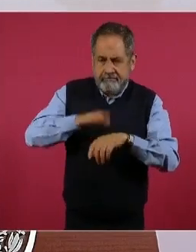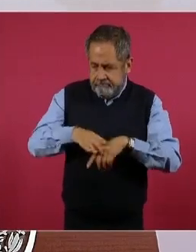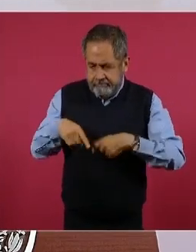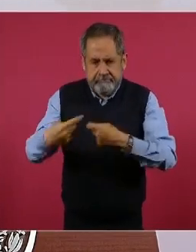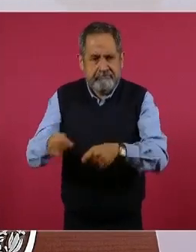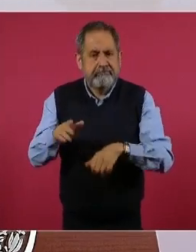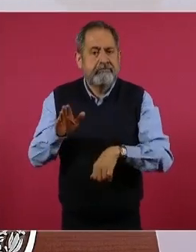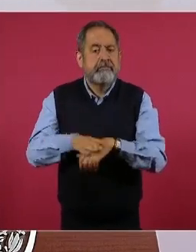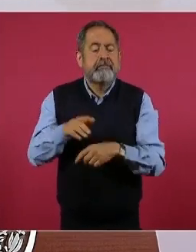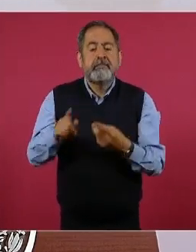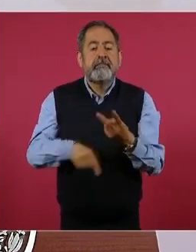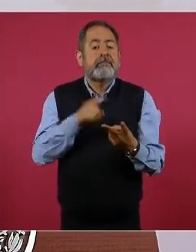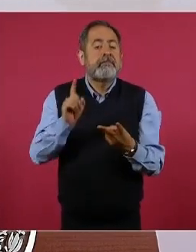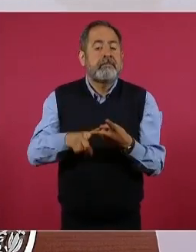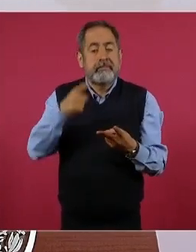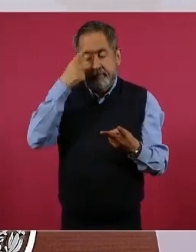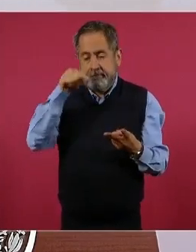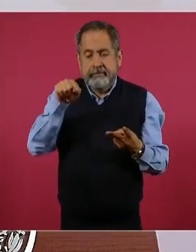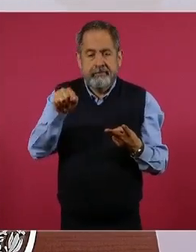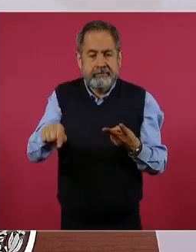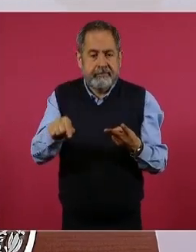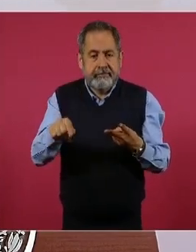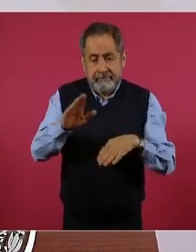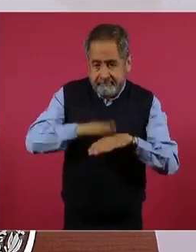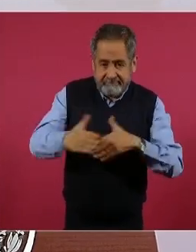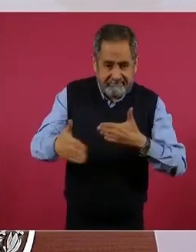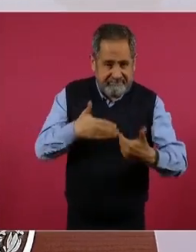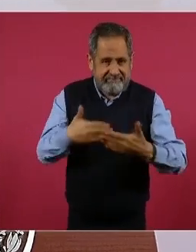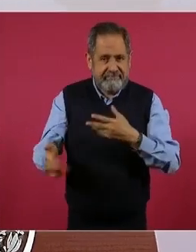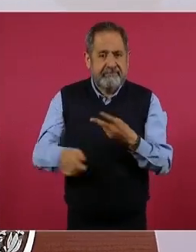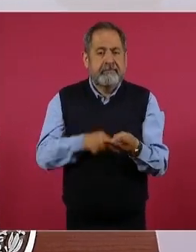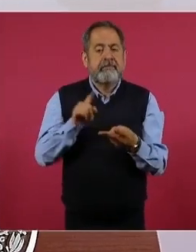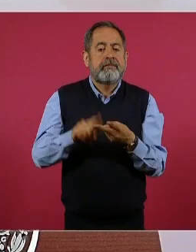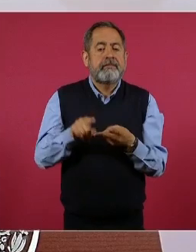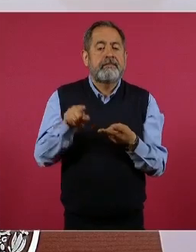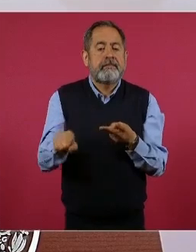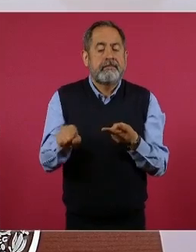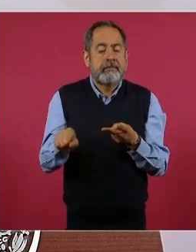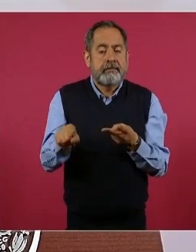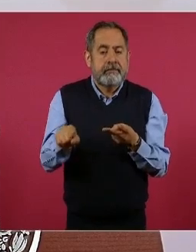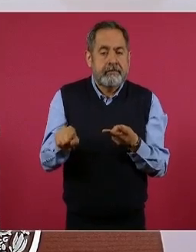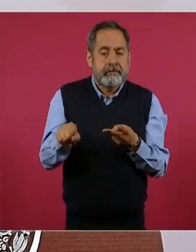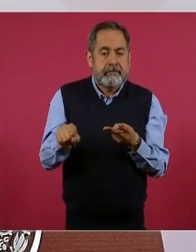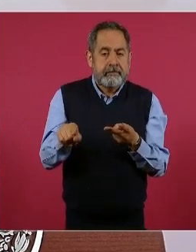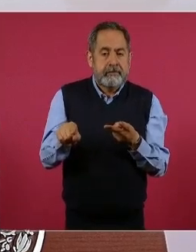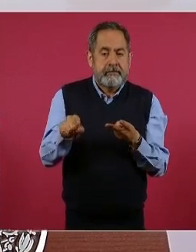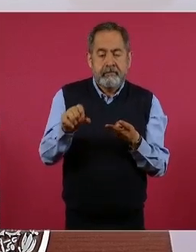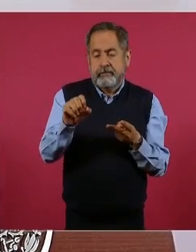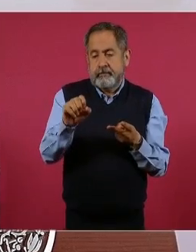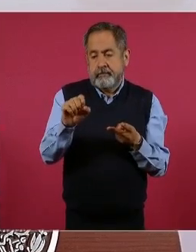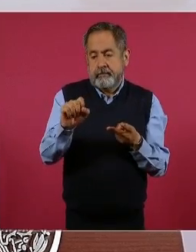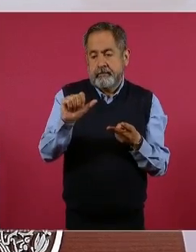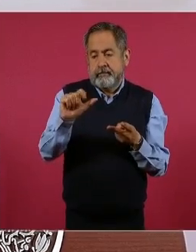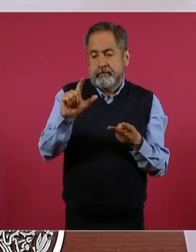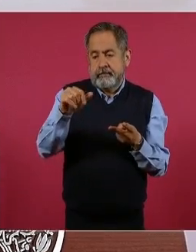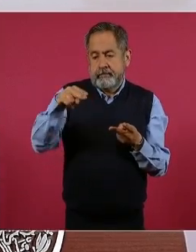invirtiendo para modernizar la refinería de Salina Cruz,